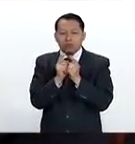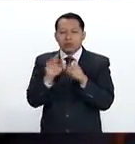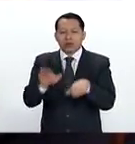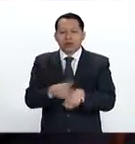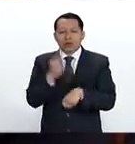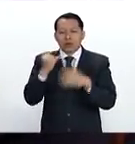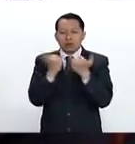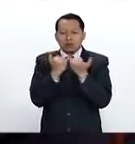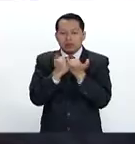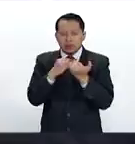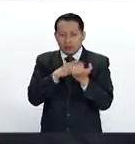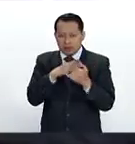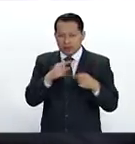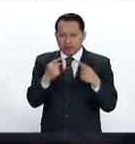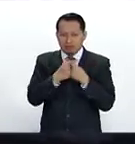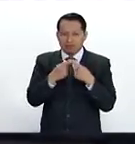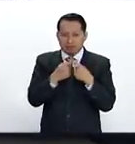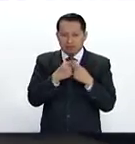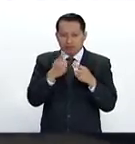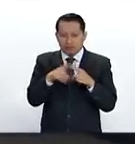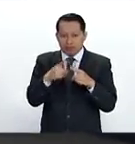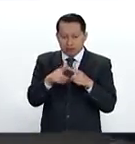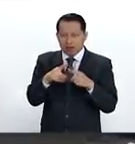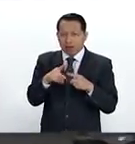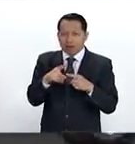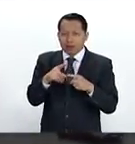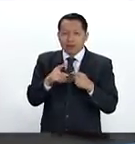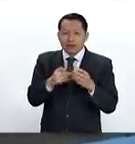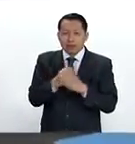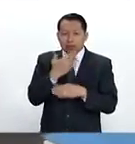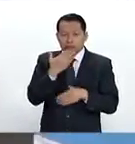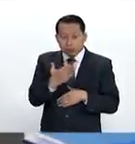las contradicciones? ¿Fue fructífero? ¿Cómo